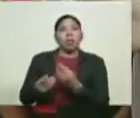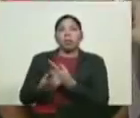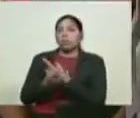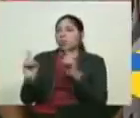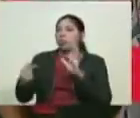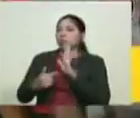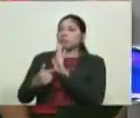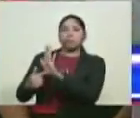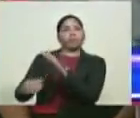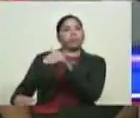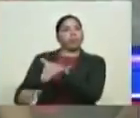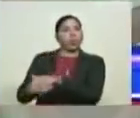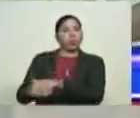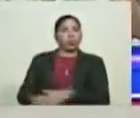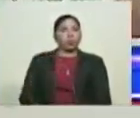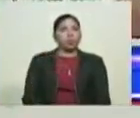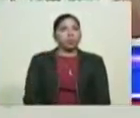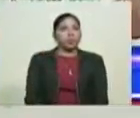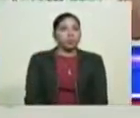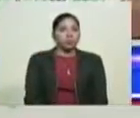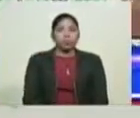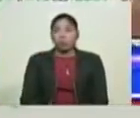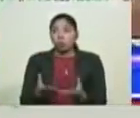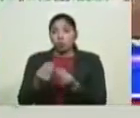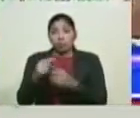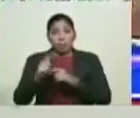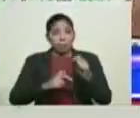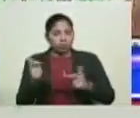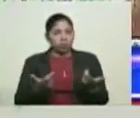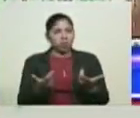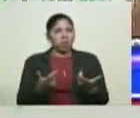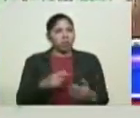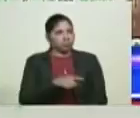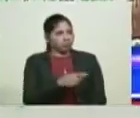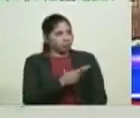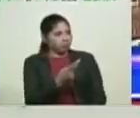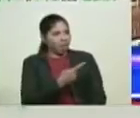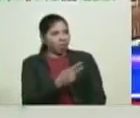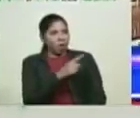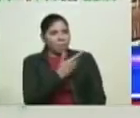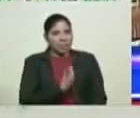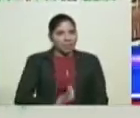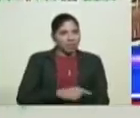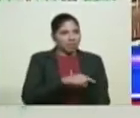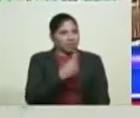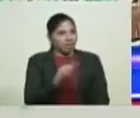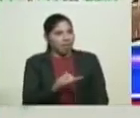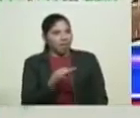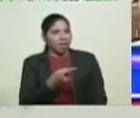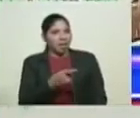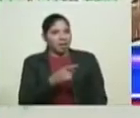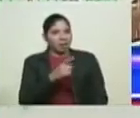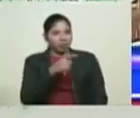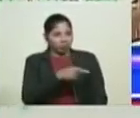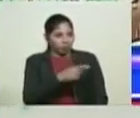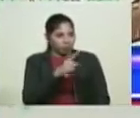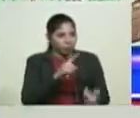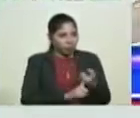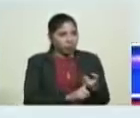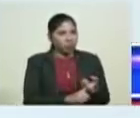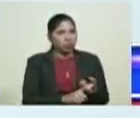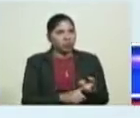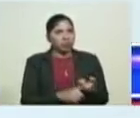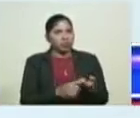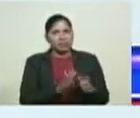y más voto. Muchas personas quizás se estén enterando en este momento que ya usted y el presidente de la República sufragaron, y quizás para muchos sea